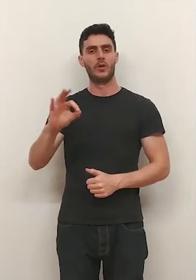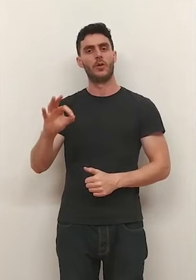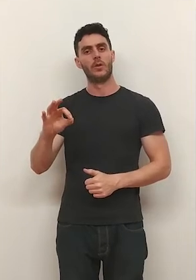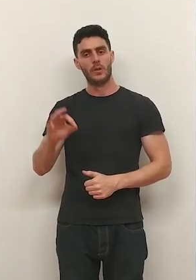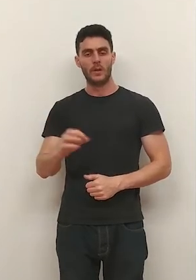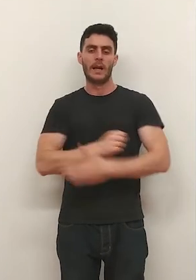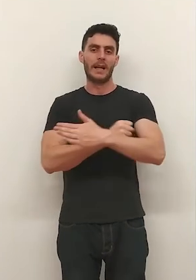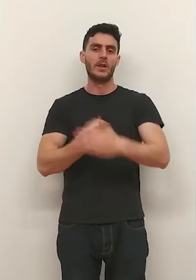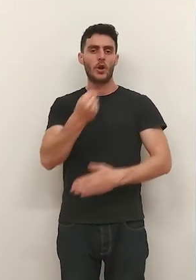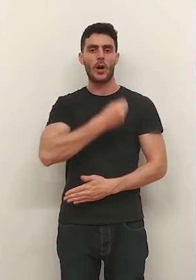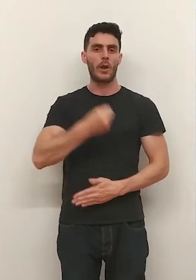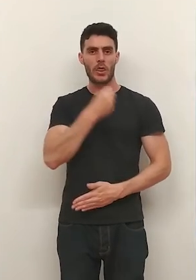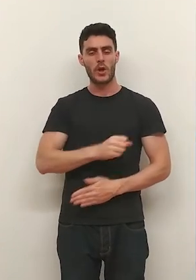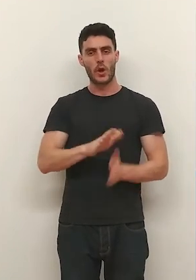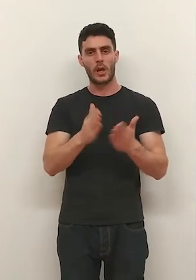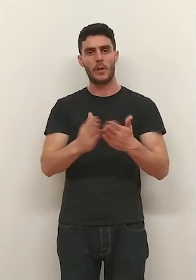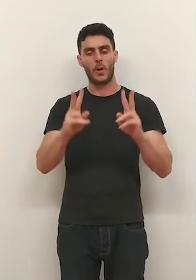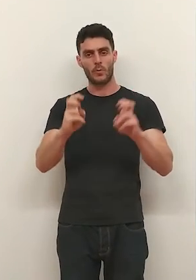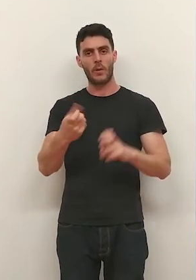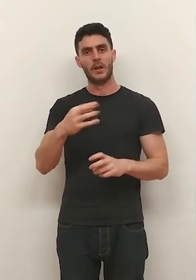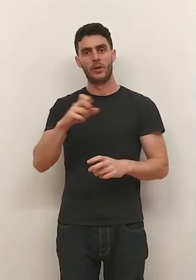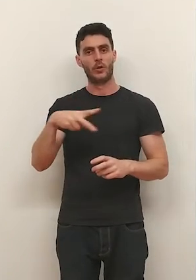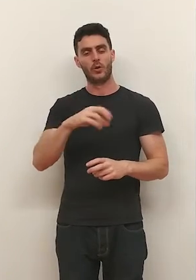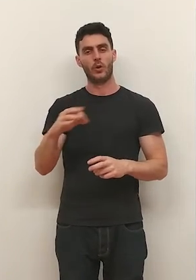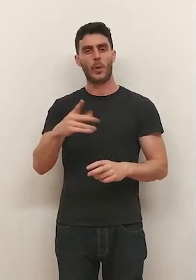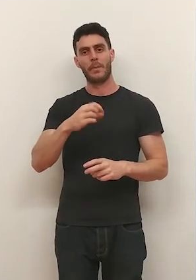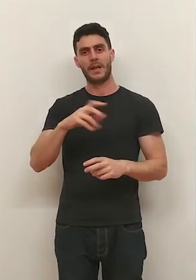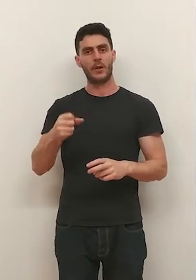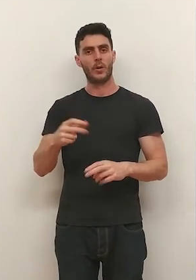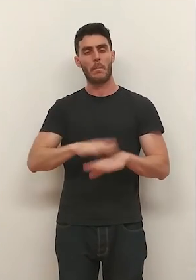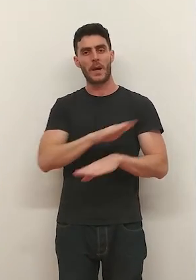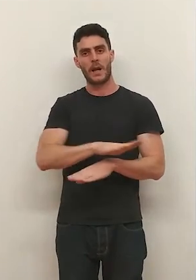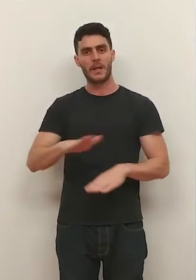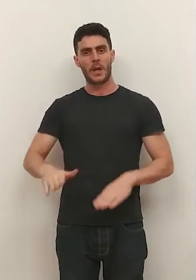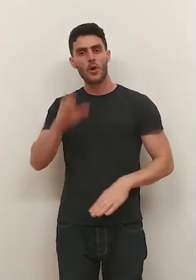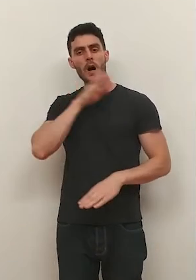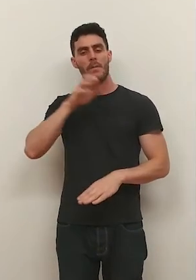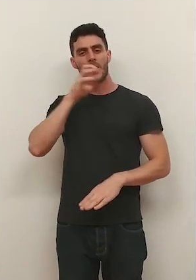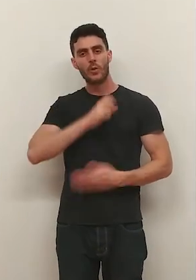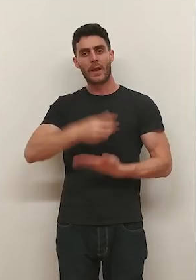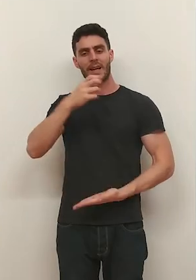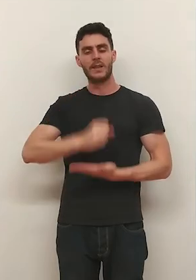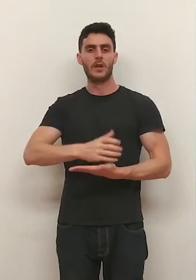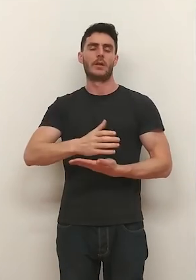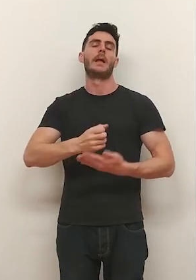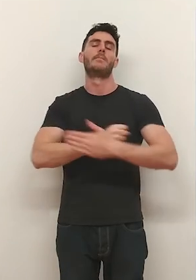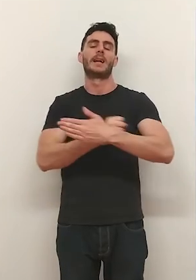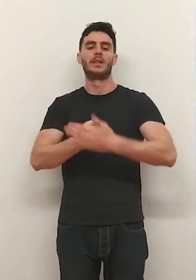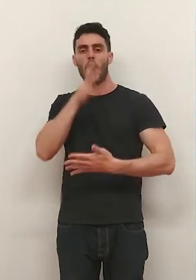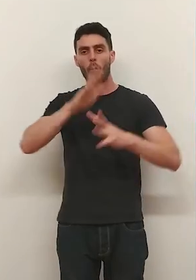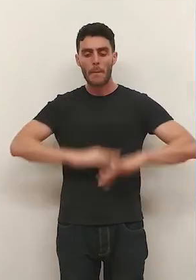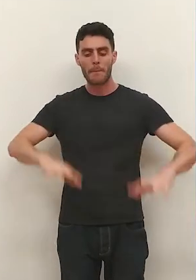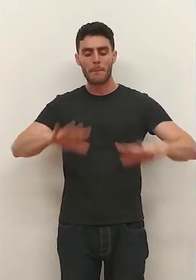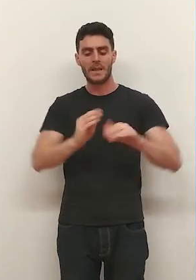de Agoncillo, el nuevo libro de Antonio de Benito que sumergirá a los más pequeños en los misterios y aventuras del castillo de Aguas Mansas. Es uno de los 2 libros